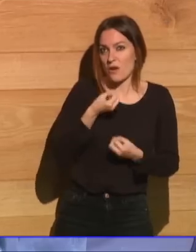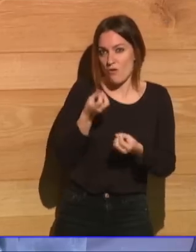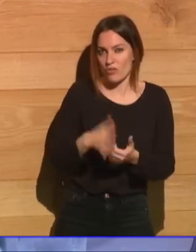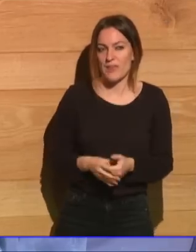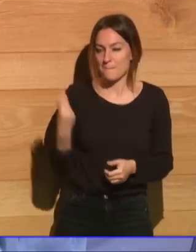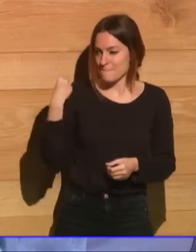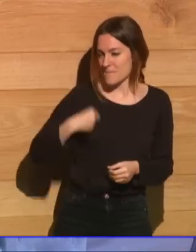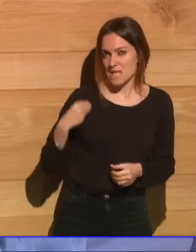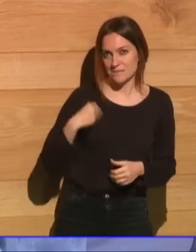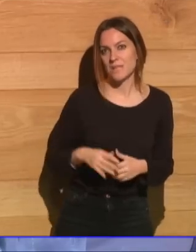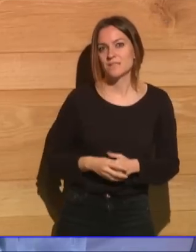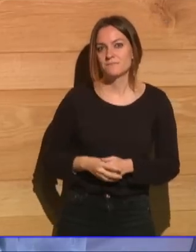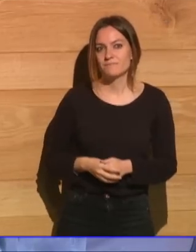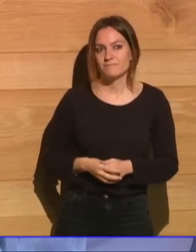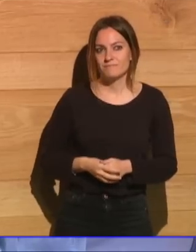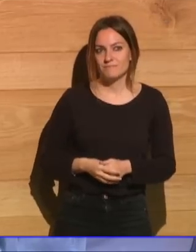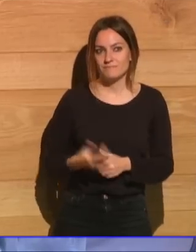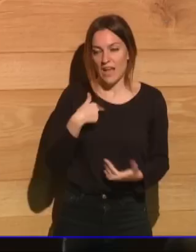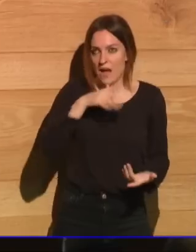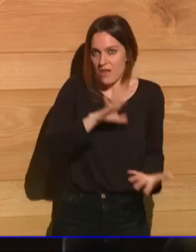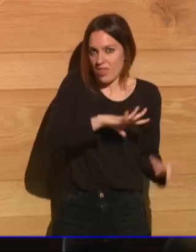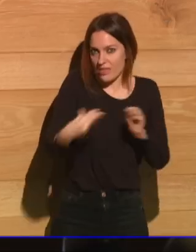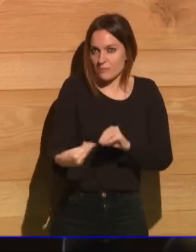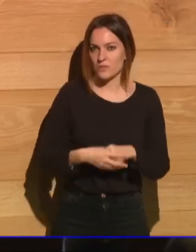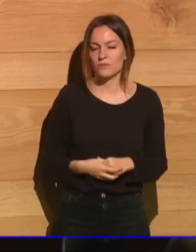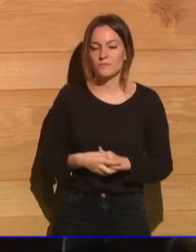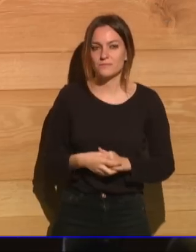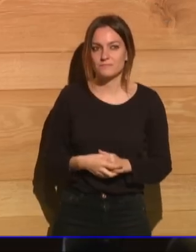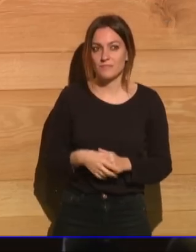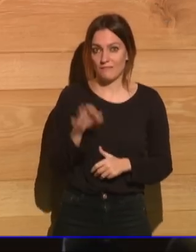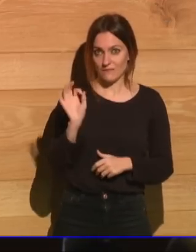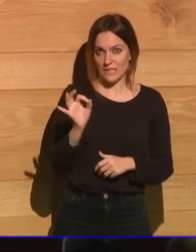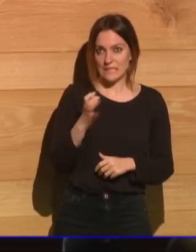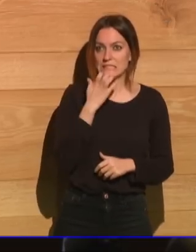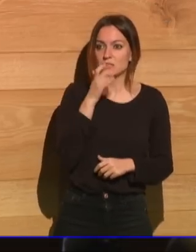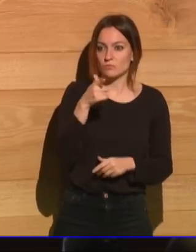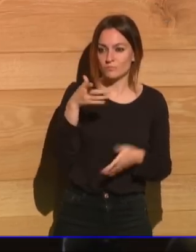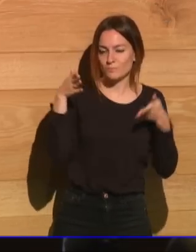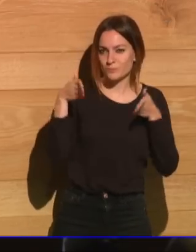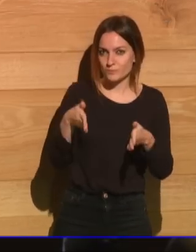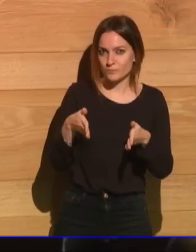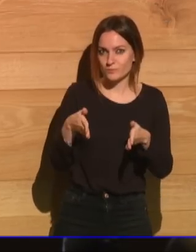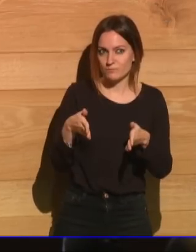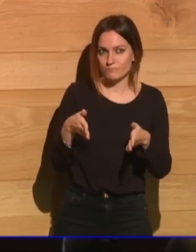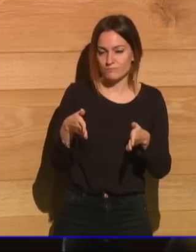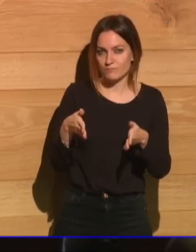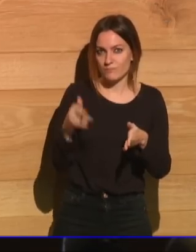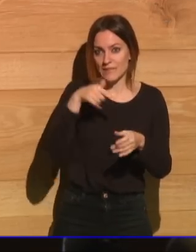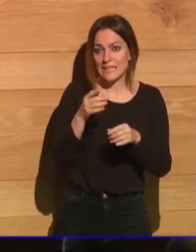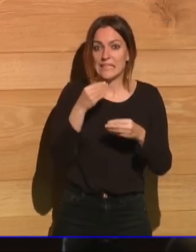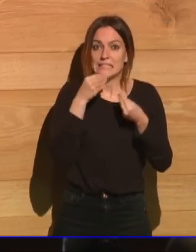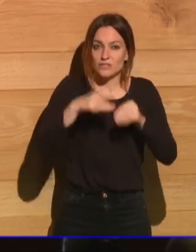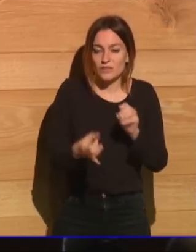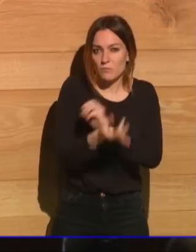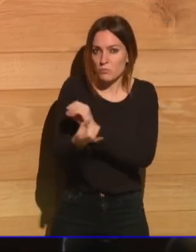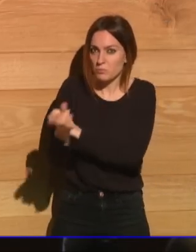La misma. Bueno, No, varía, pero- la adapto. Pero es verdad que cuando tú te dedicas a esto de crear historias y